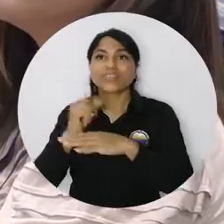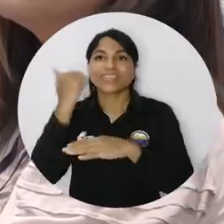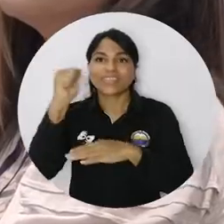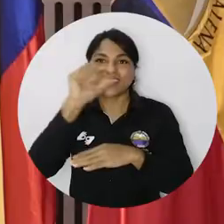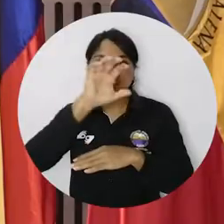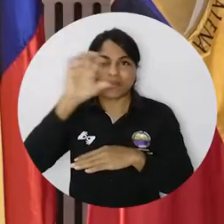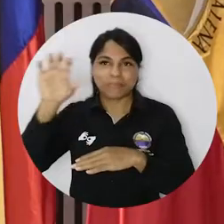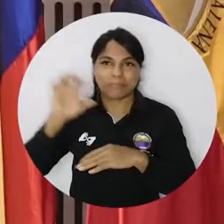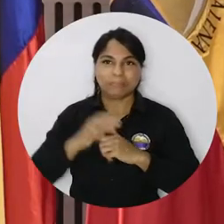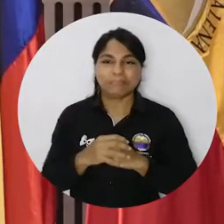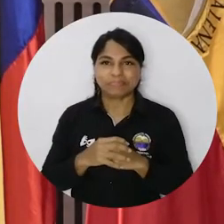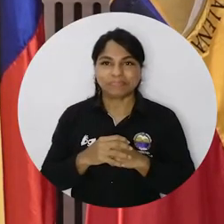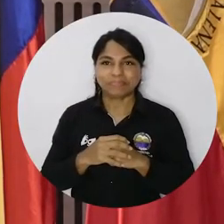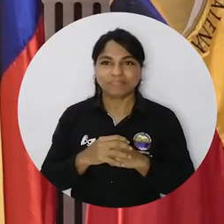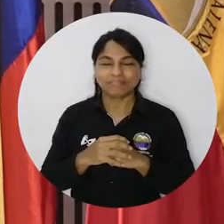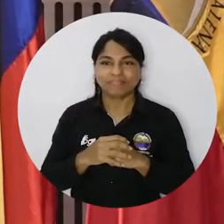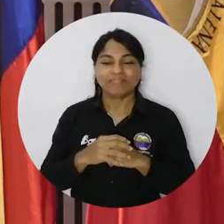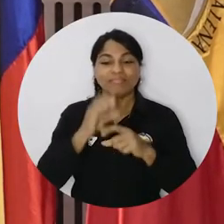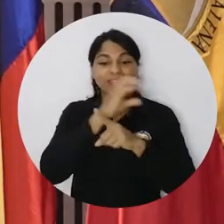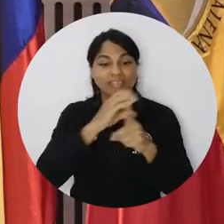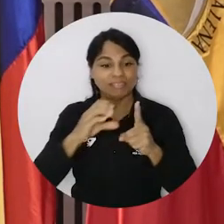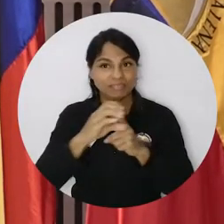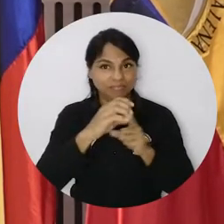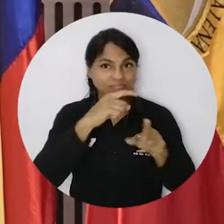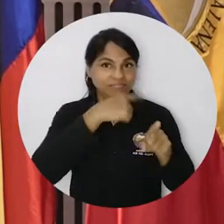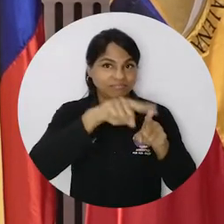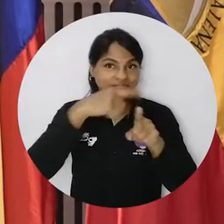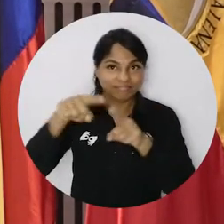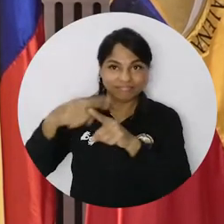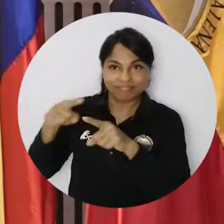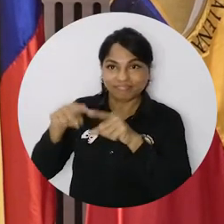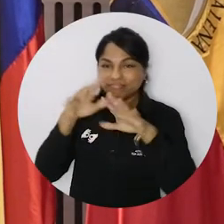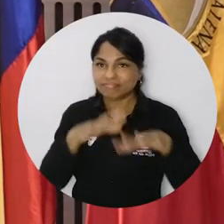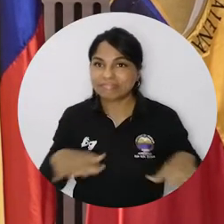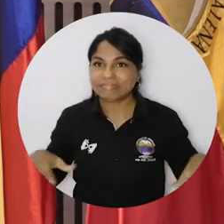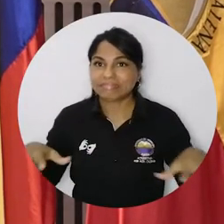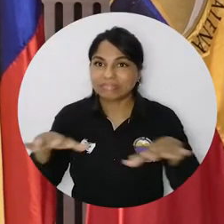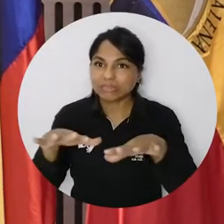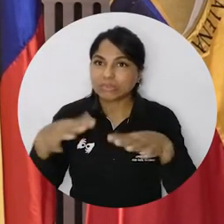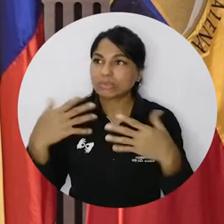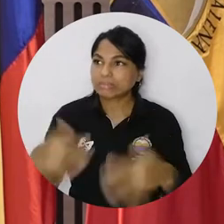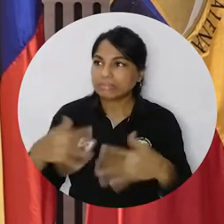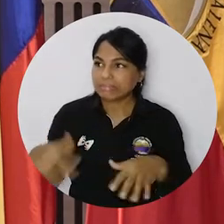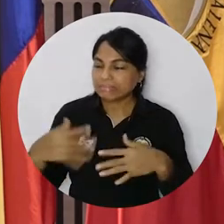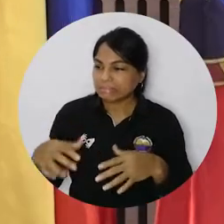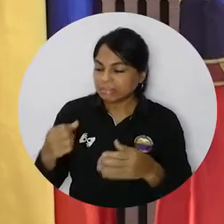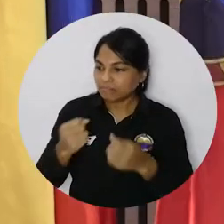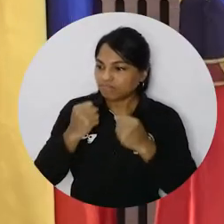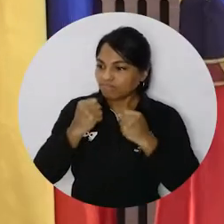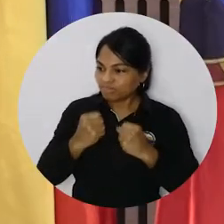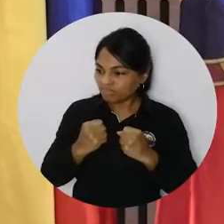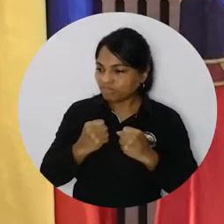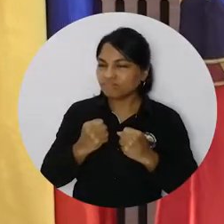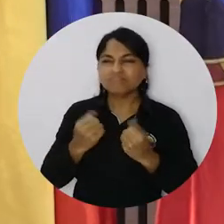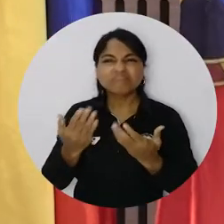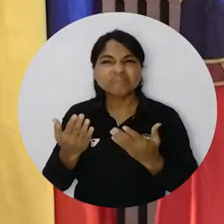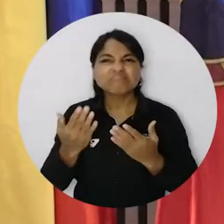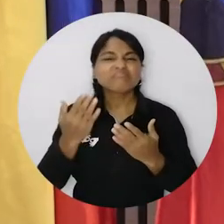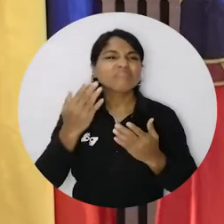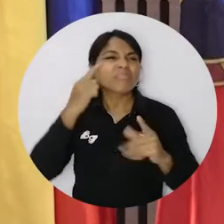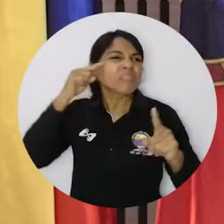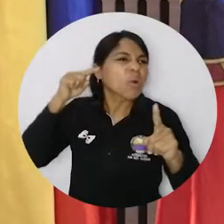10 países. Interculturalidad y territorio nos pone y nos aterriza en el compromiso que tenemos de ir más allá de la